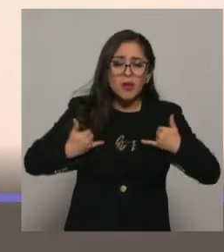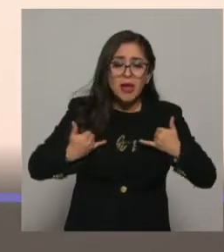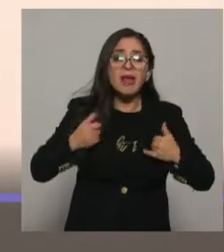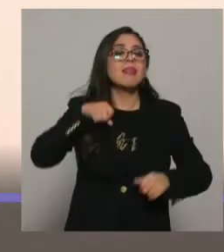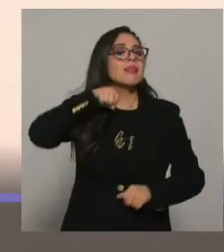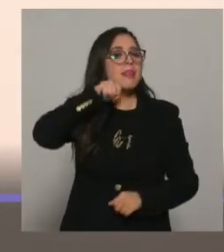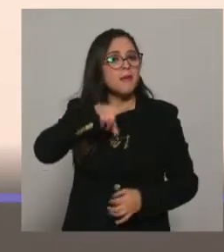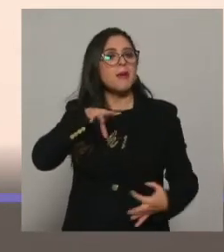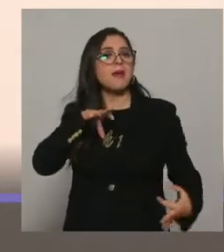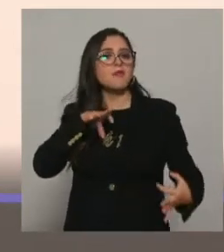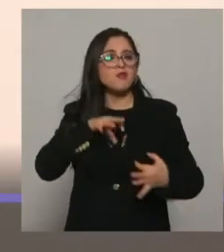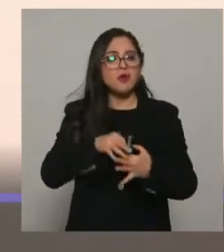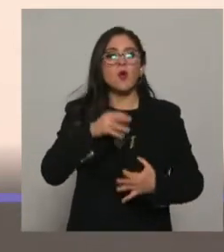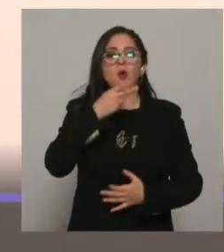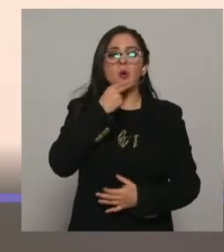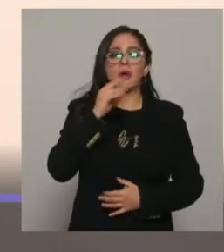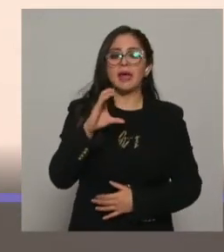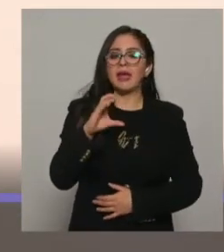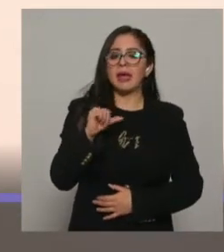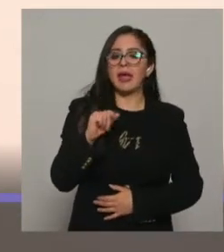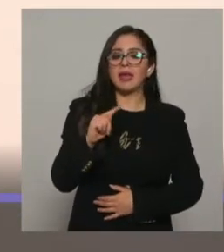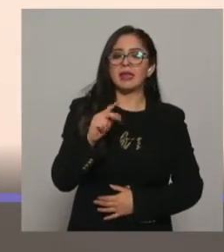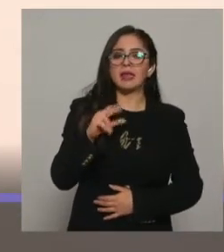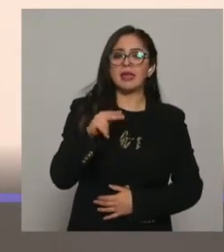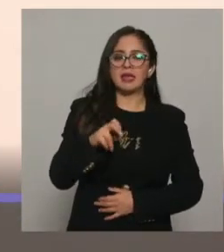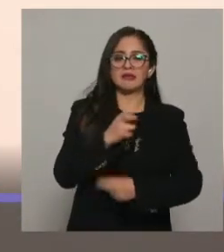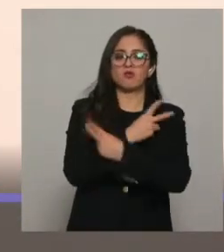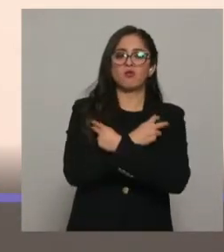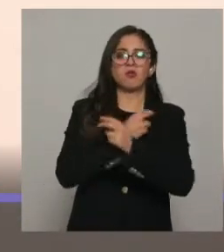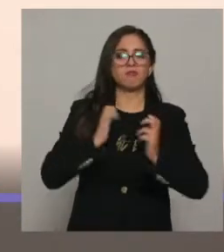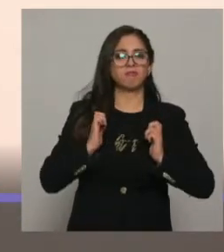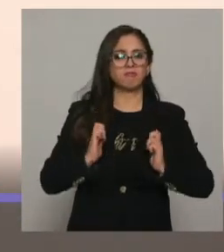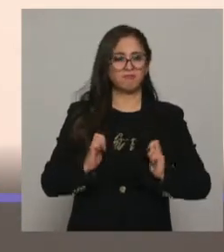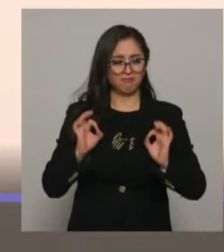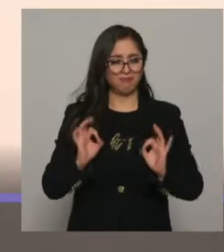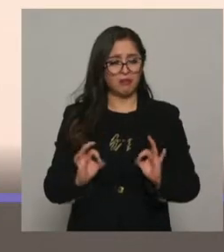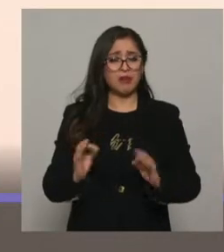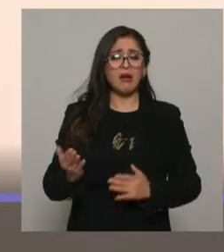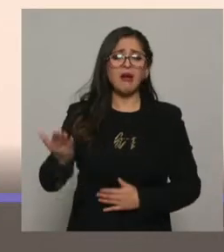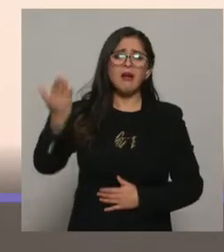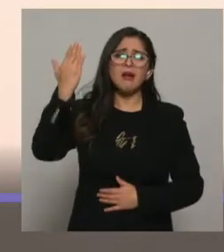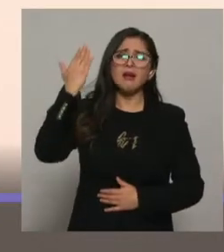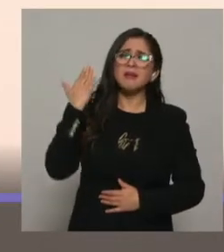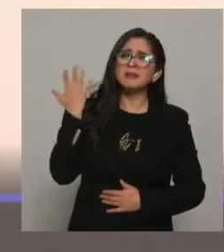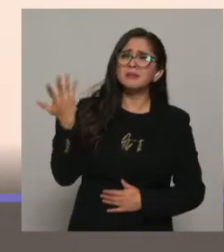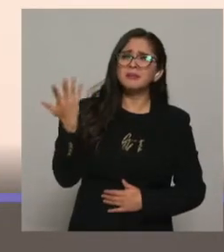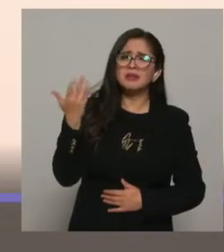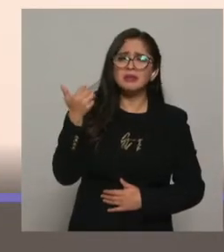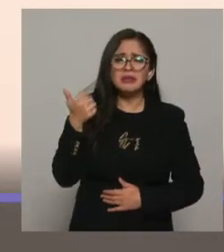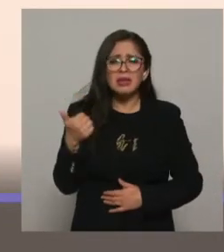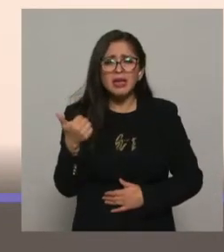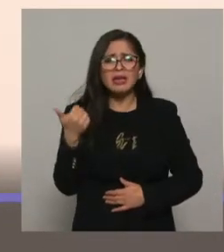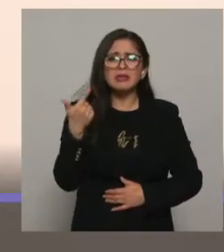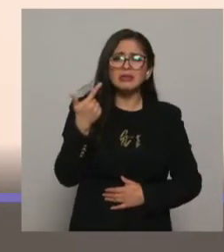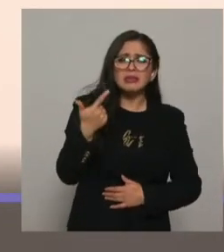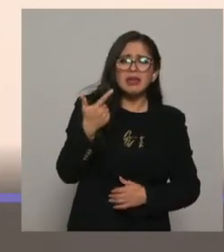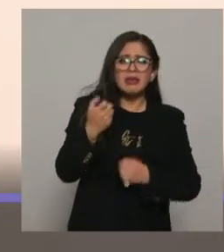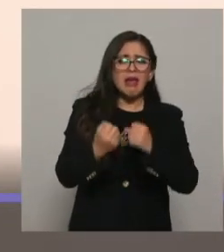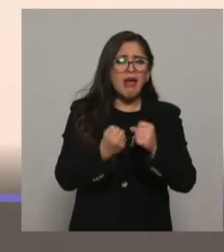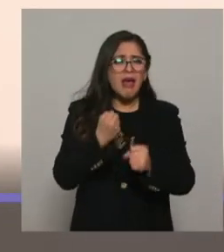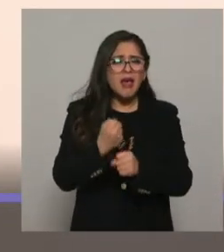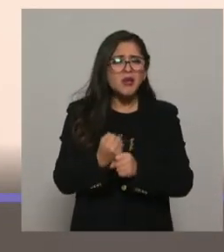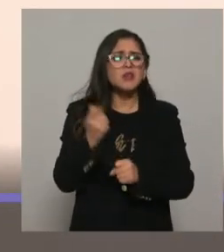catrines. Esto empezó hace algunos años, eran algunos 6, 7 años, por la